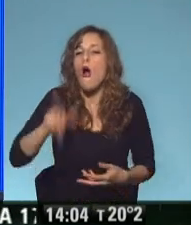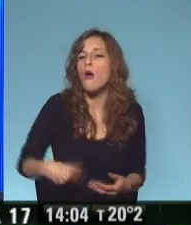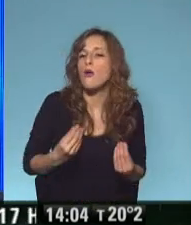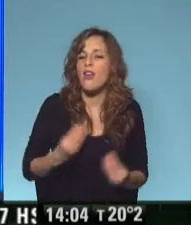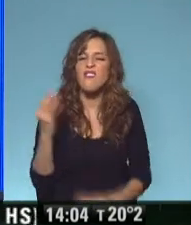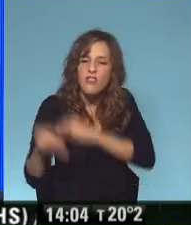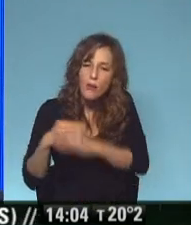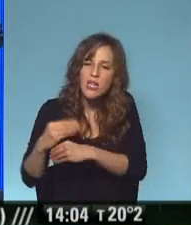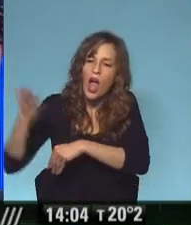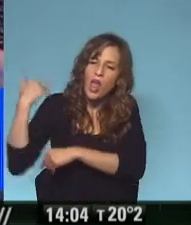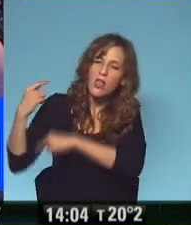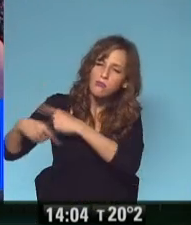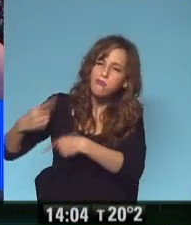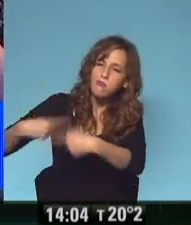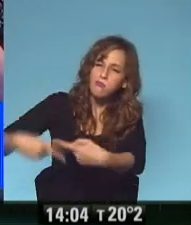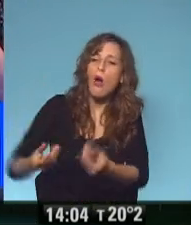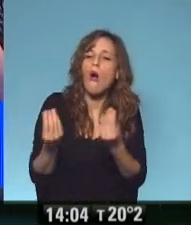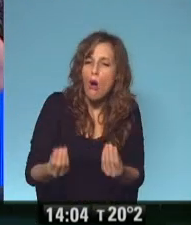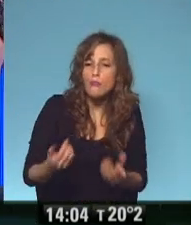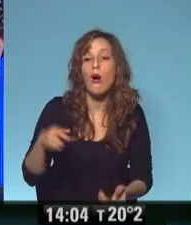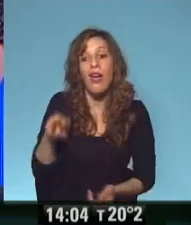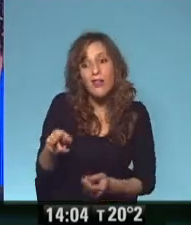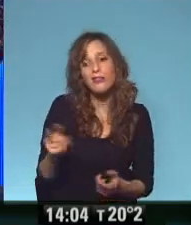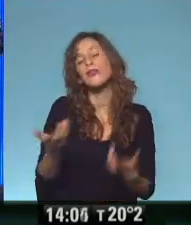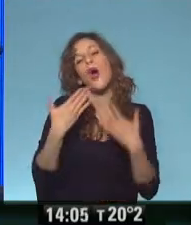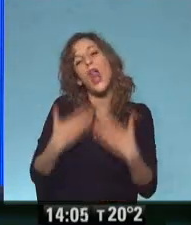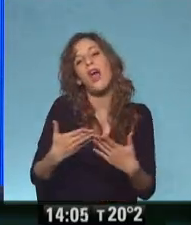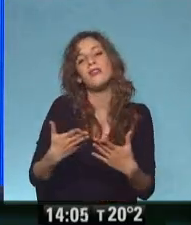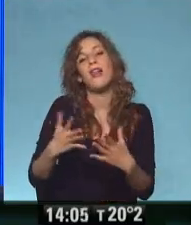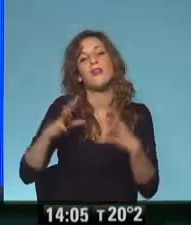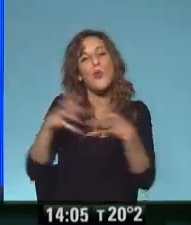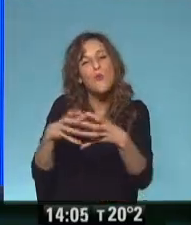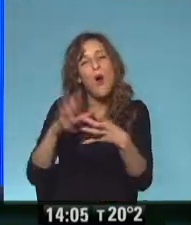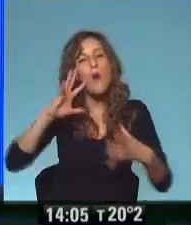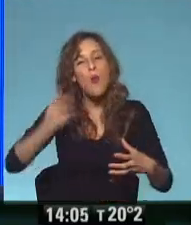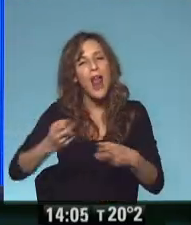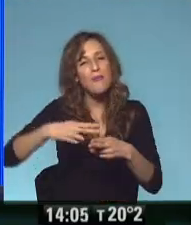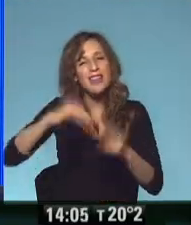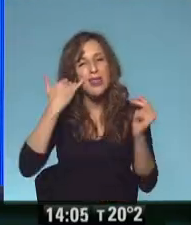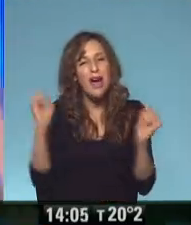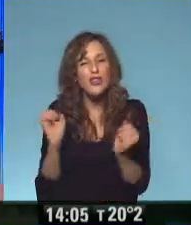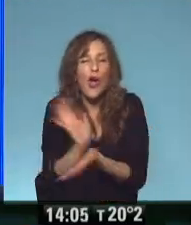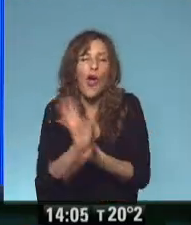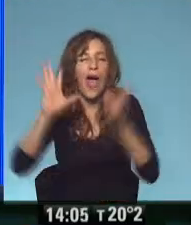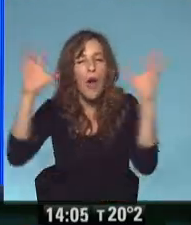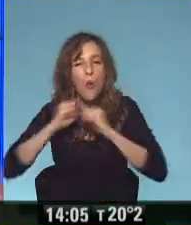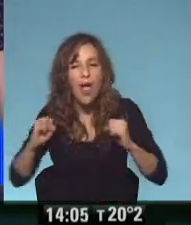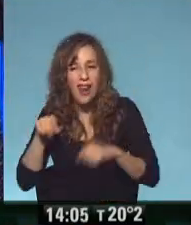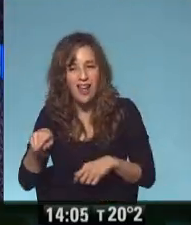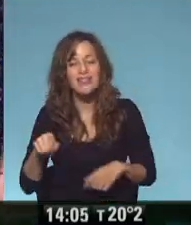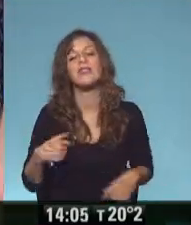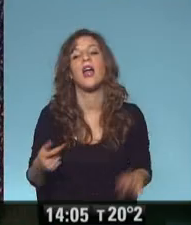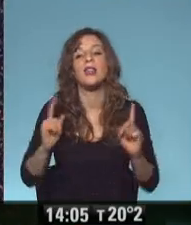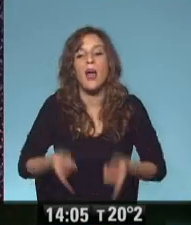vienen trabajando las abuelas de Plaza de Mayo desde hace muchos años. Y también, como siempre, leímos un cuento de Gustavo